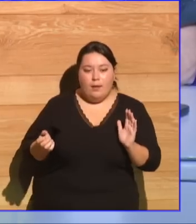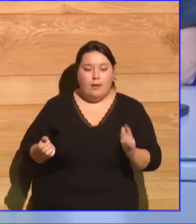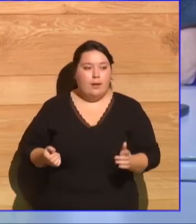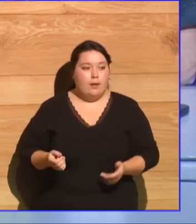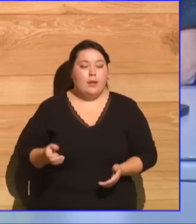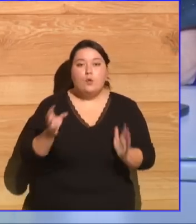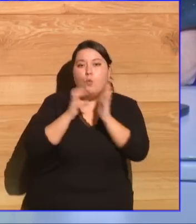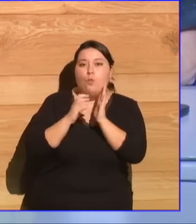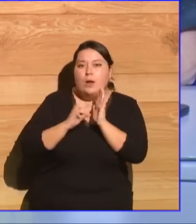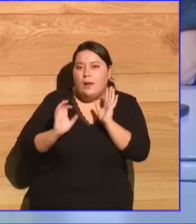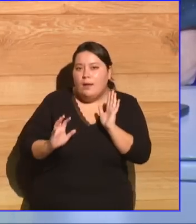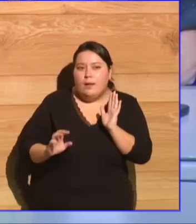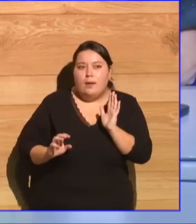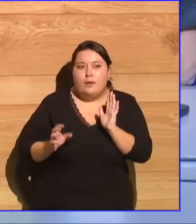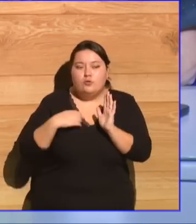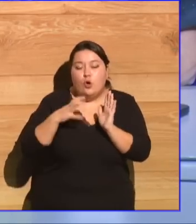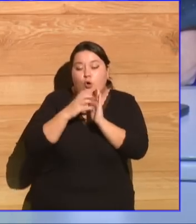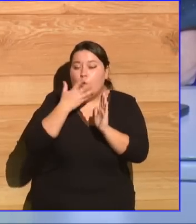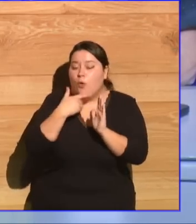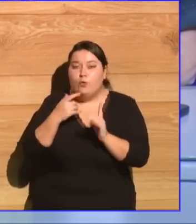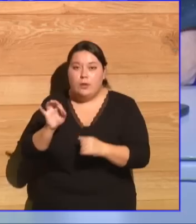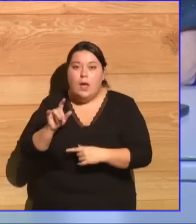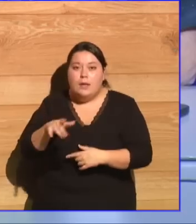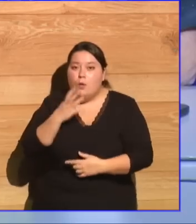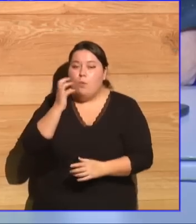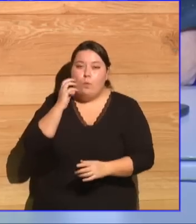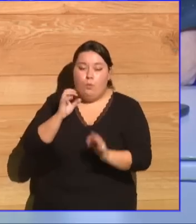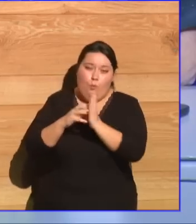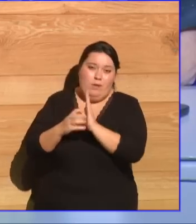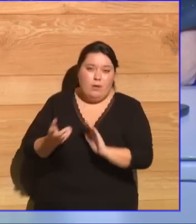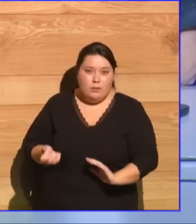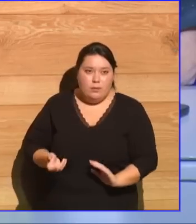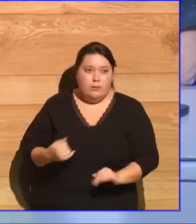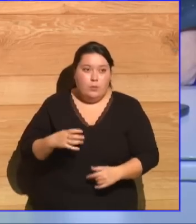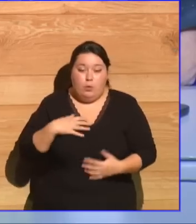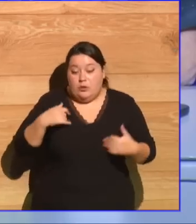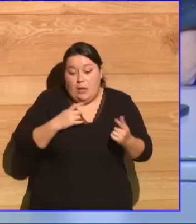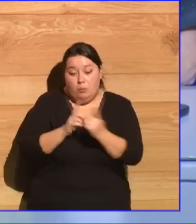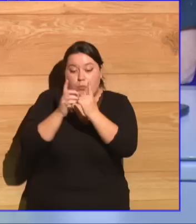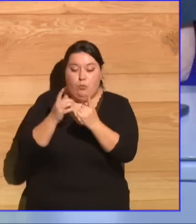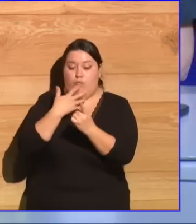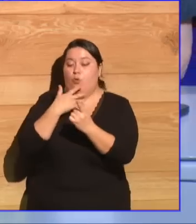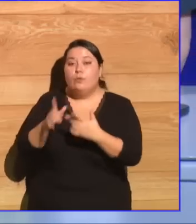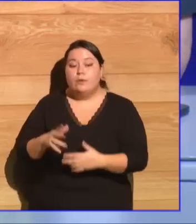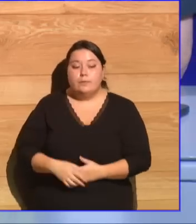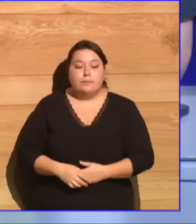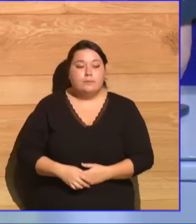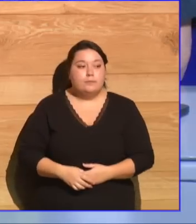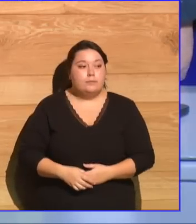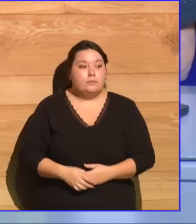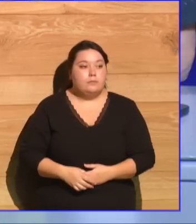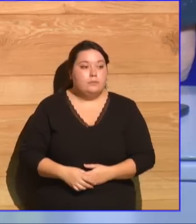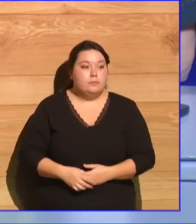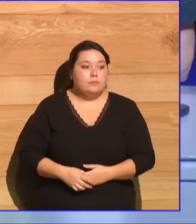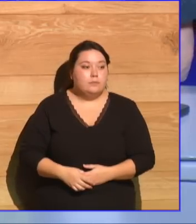los Fue en carajos Cuenca. de Cuenca... Claro, yo lo conocí en Cuenca, por lo que sea. Yo lo conocí en Cuenca, por lo que sea. Y entonces, por lo que sea, le conocí en Cuenca. Vale, pero ¿cómo conoces